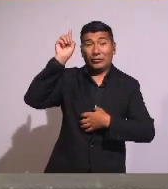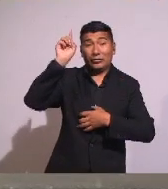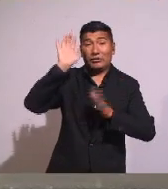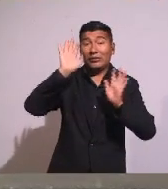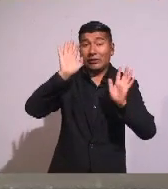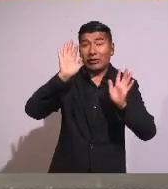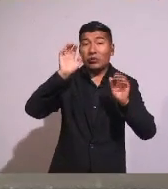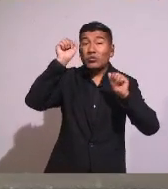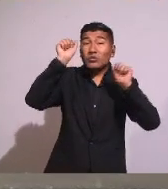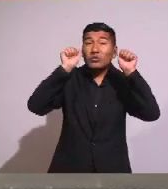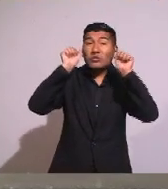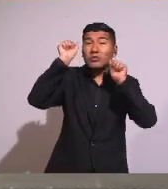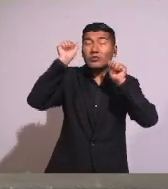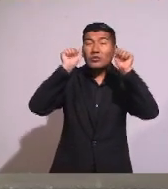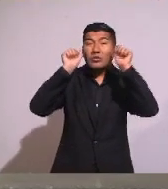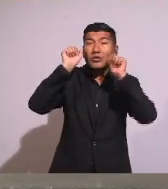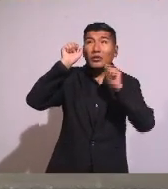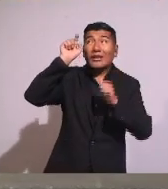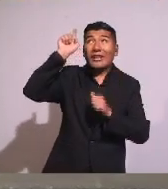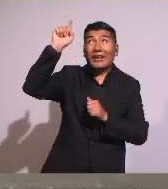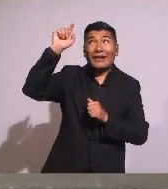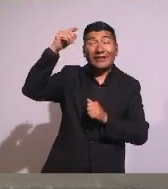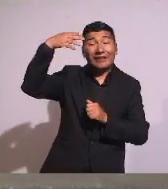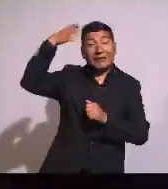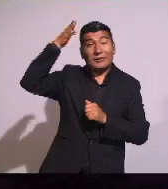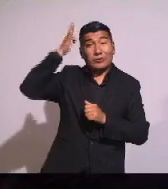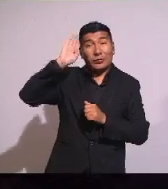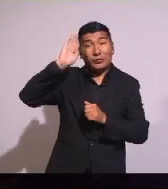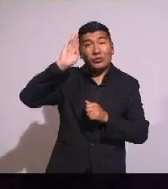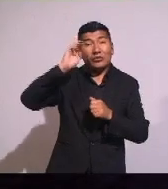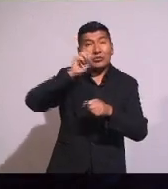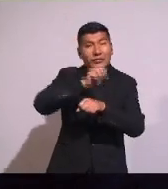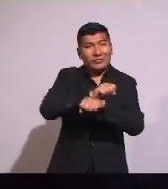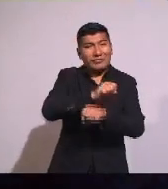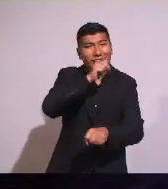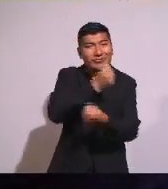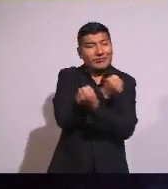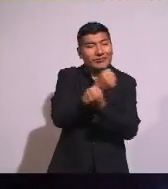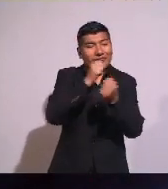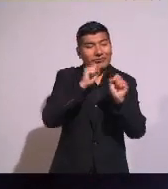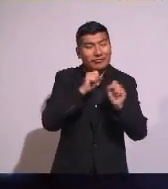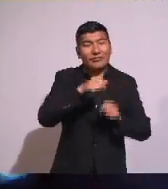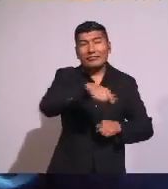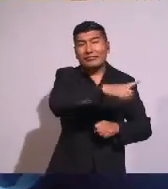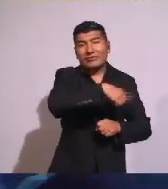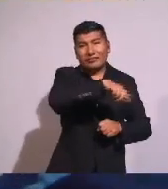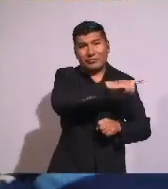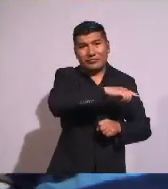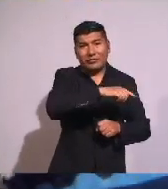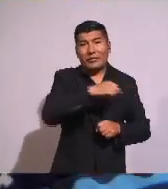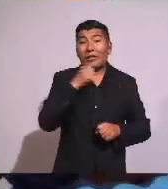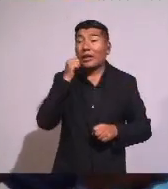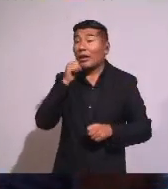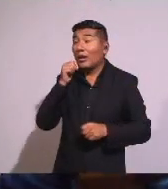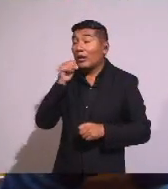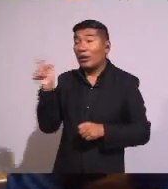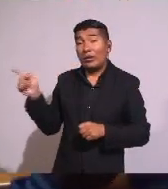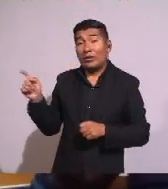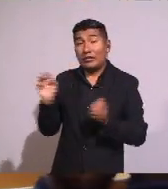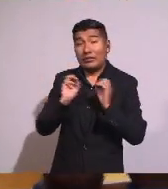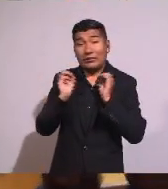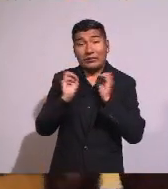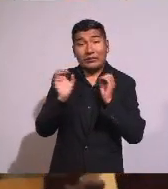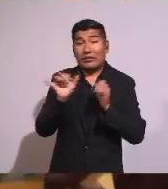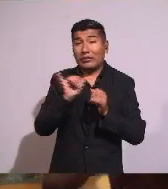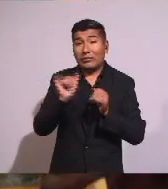dudo de que su dios pudiera salvarlos tampoco la mujer samaritana en